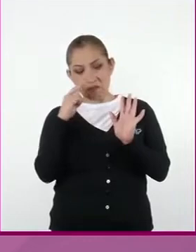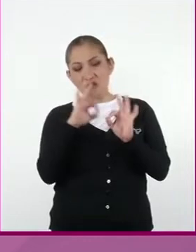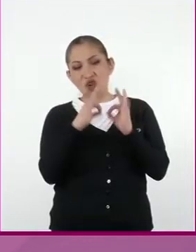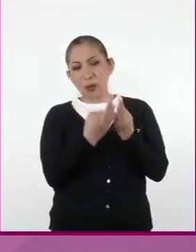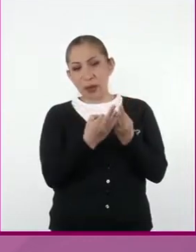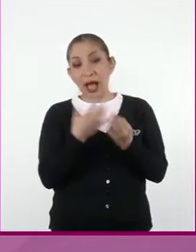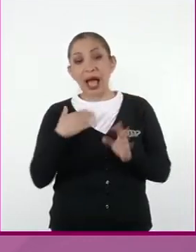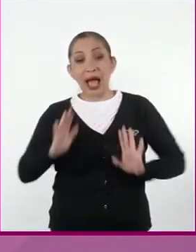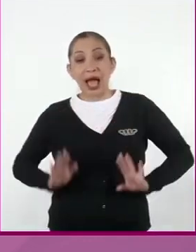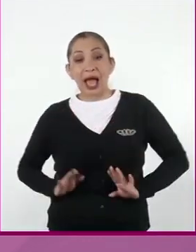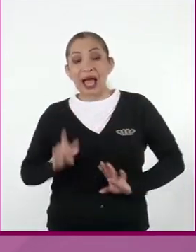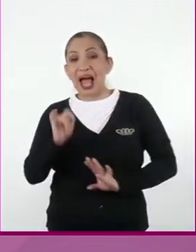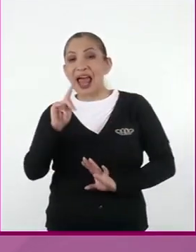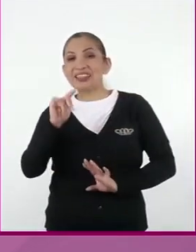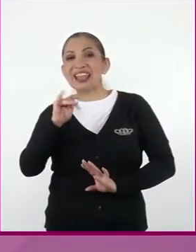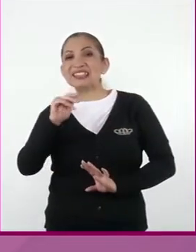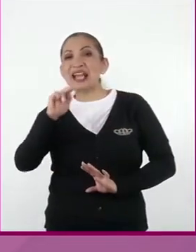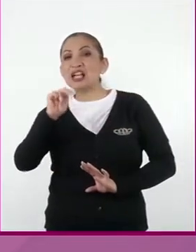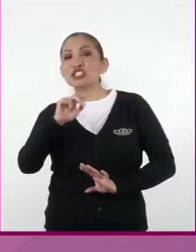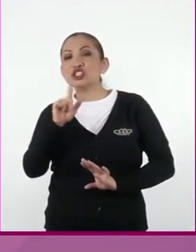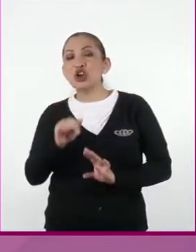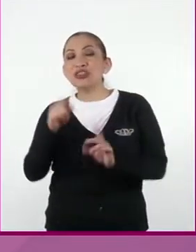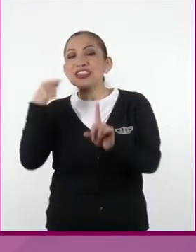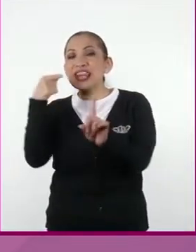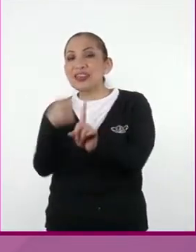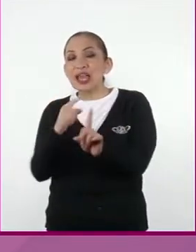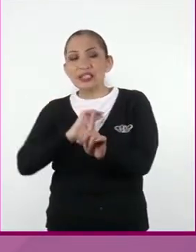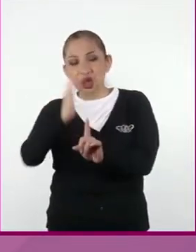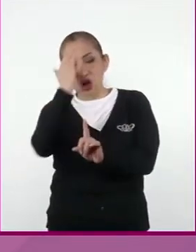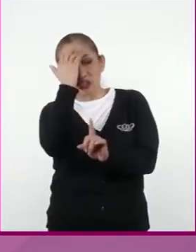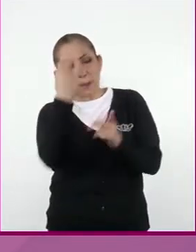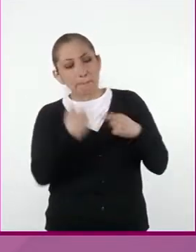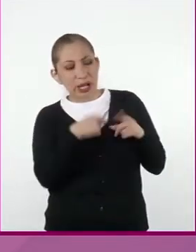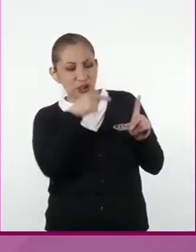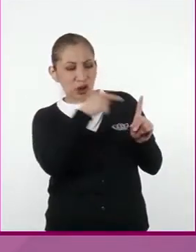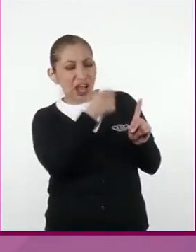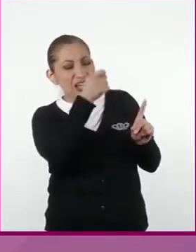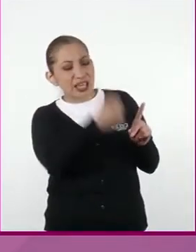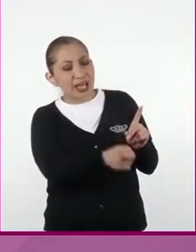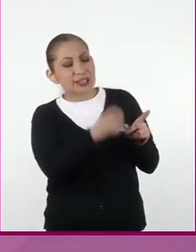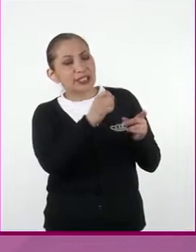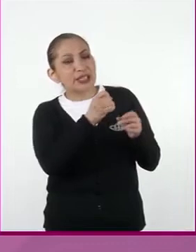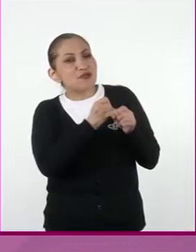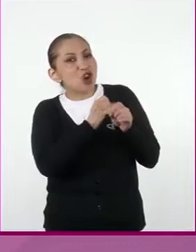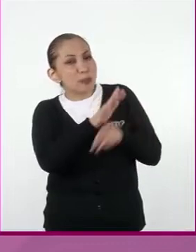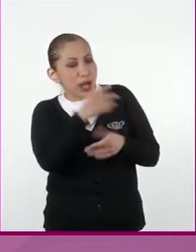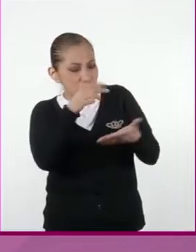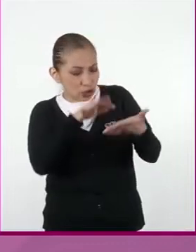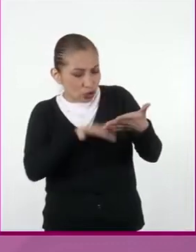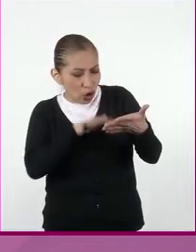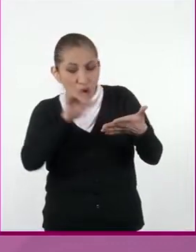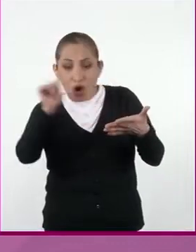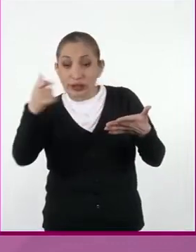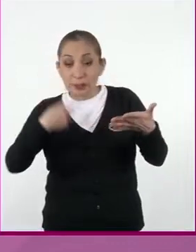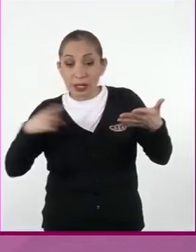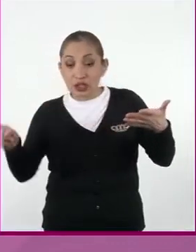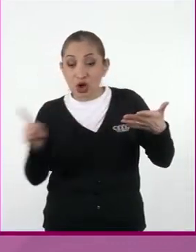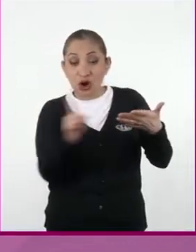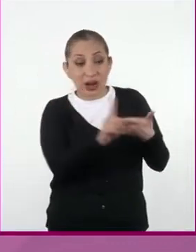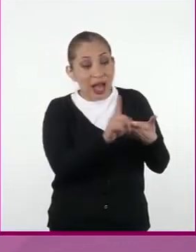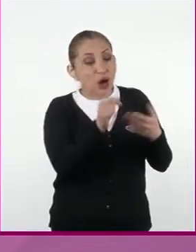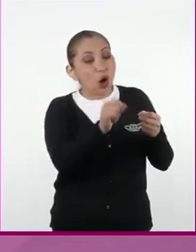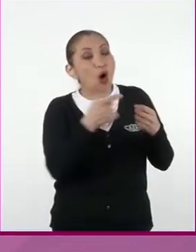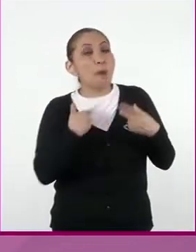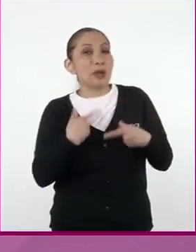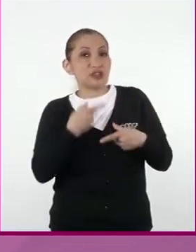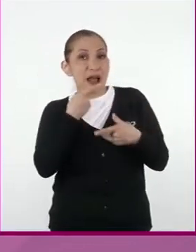A. Caracterización directa. Permite conocer a los personajes a partir de los datos que proporcionan otros personajes o el